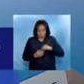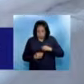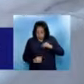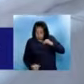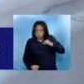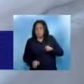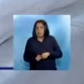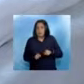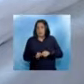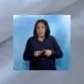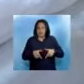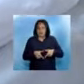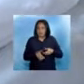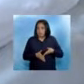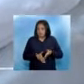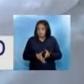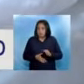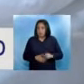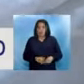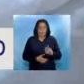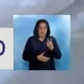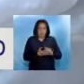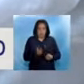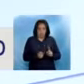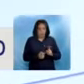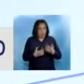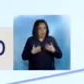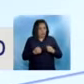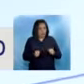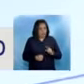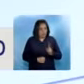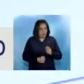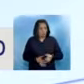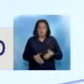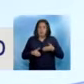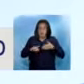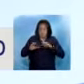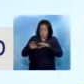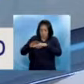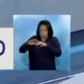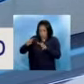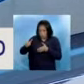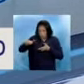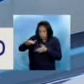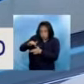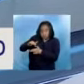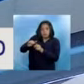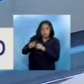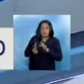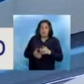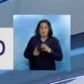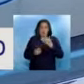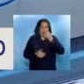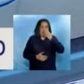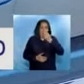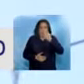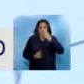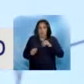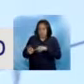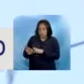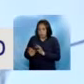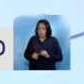sistema urinario. Ambas aún no están del todo recuperadas. Permanecen en una incubadora conectadas a un respirador